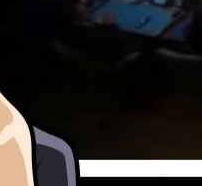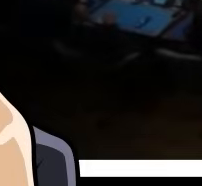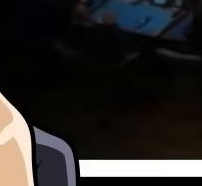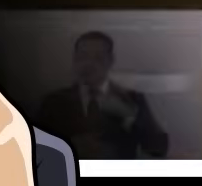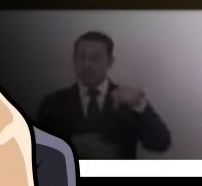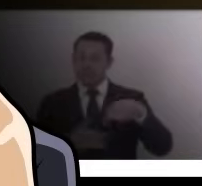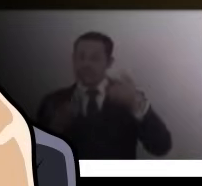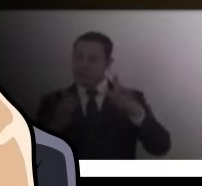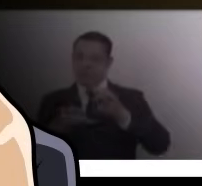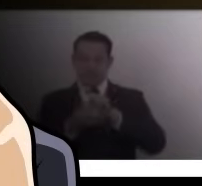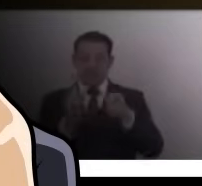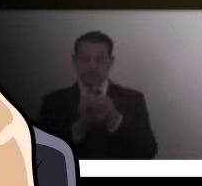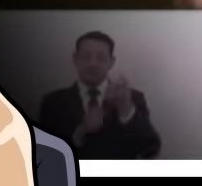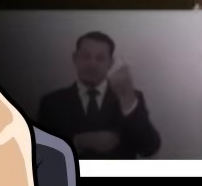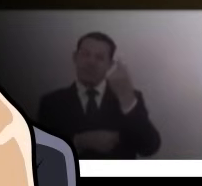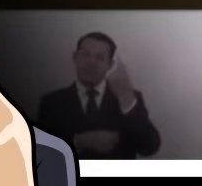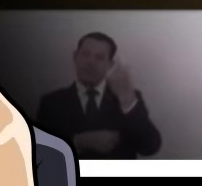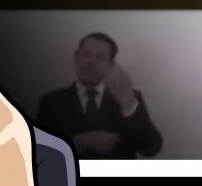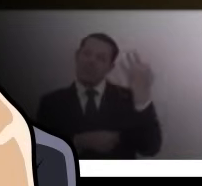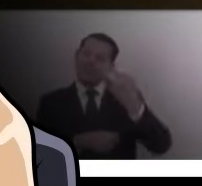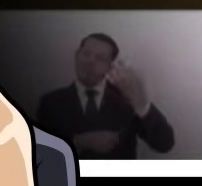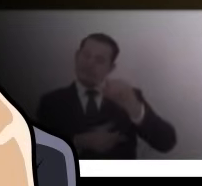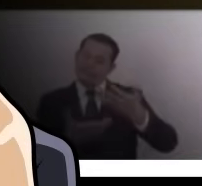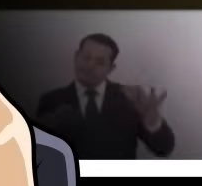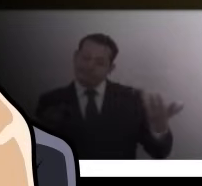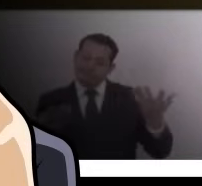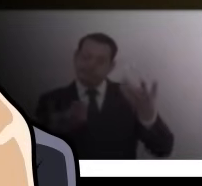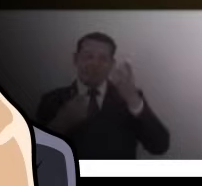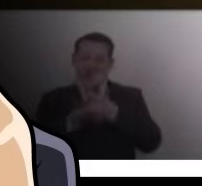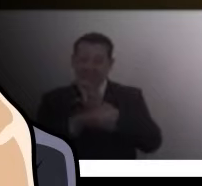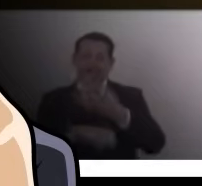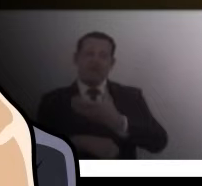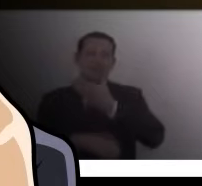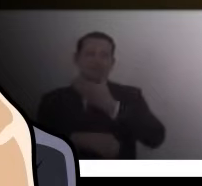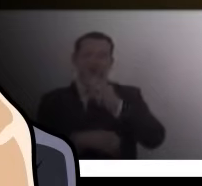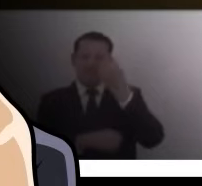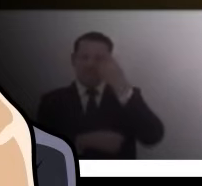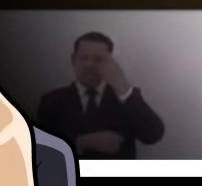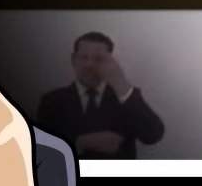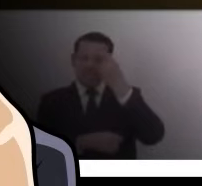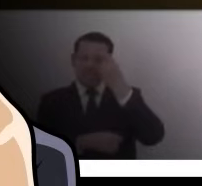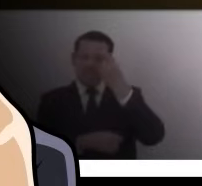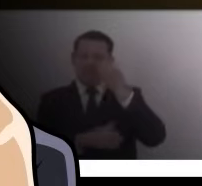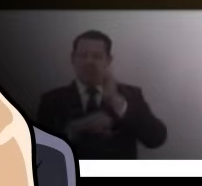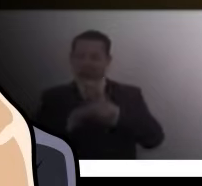Esto ya cambió, entiendan, hombre. Tanto que les ha costado entender.